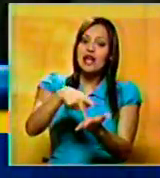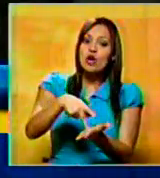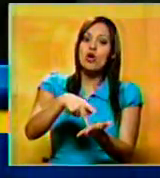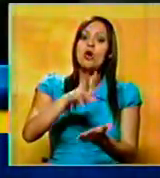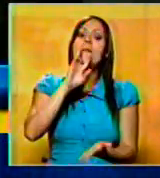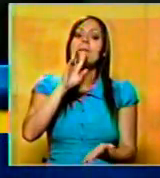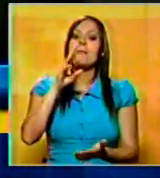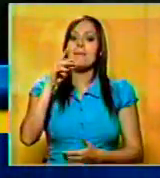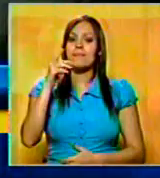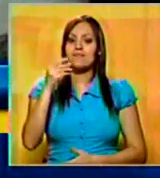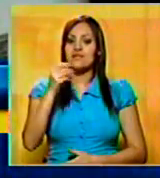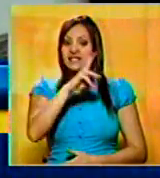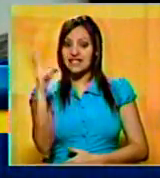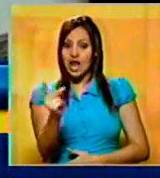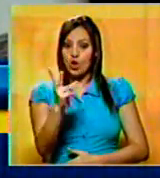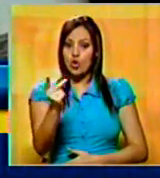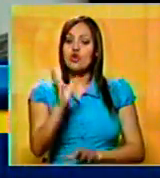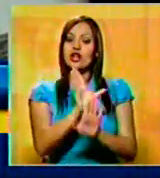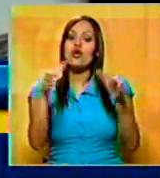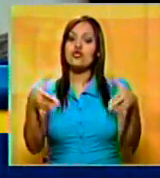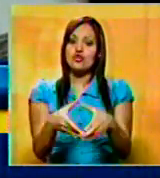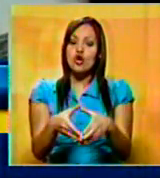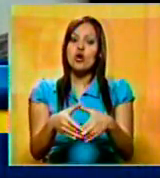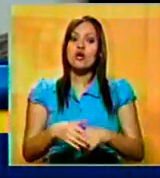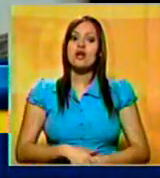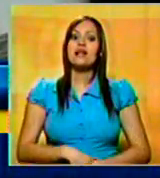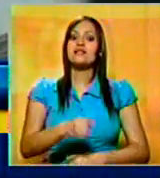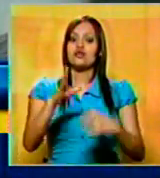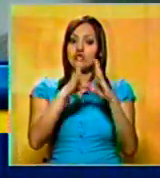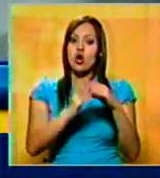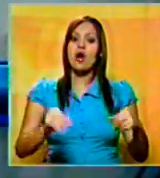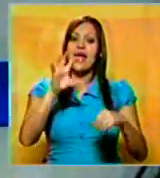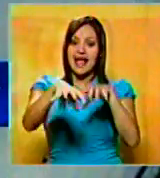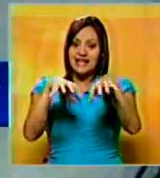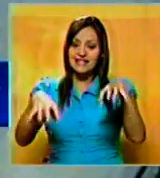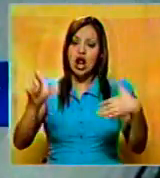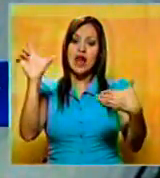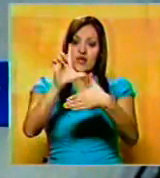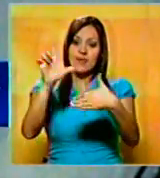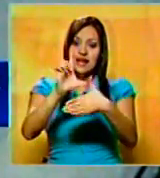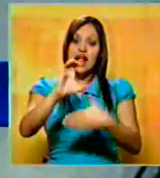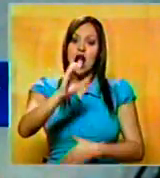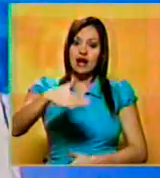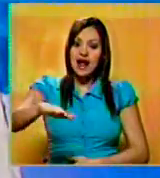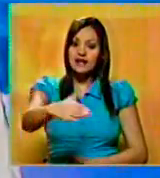donde participan en la segunda cumbre de la Comunidad de Estados Latinoamericanos y Caribeños, CELAC.